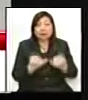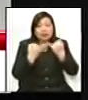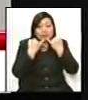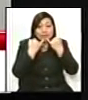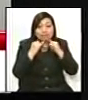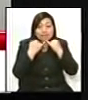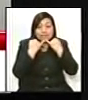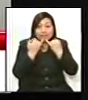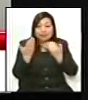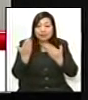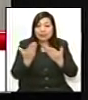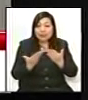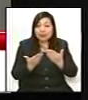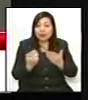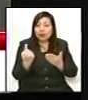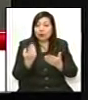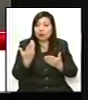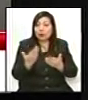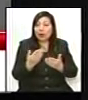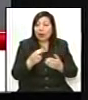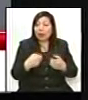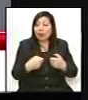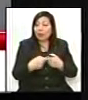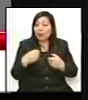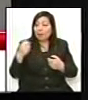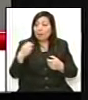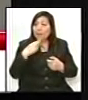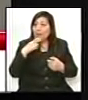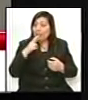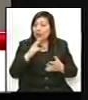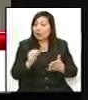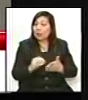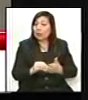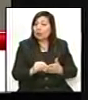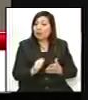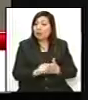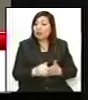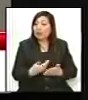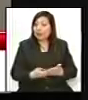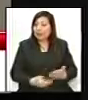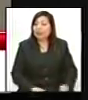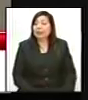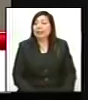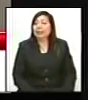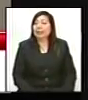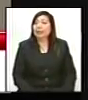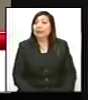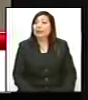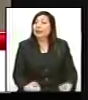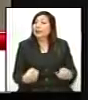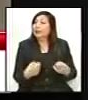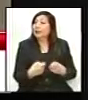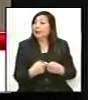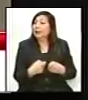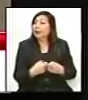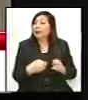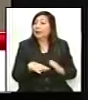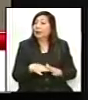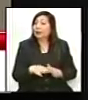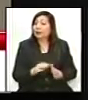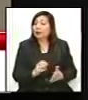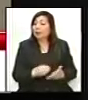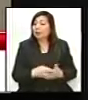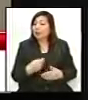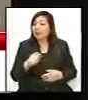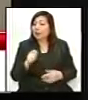recibida, se tiene que solo Electroperú S.A. tomó acciones concretas. La retención de entre el 8 y